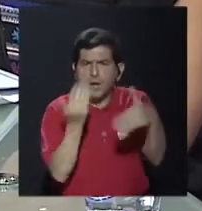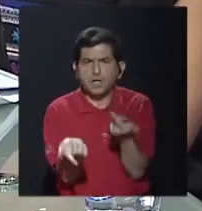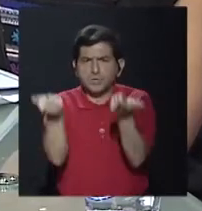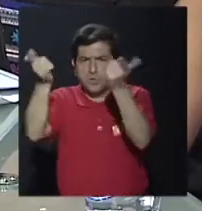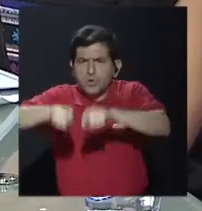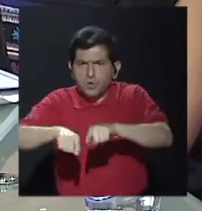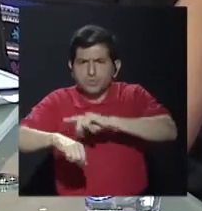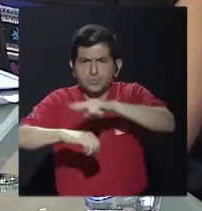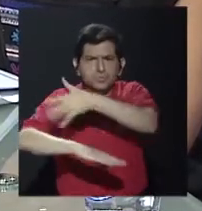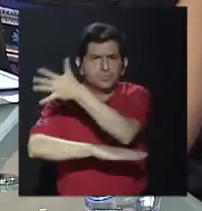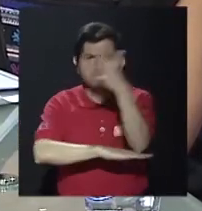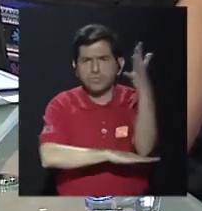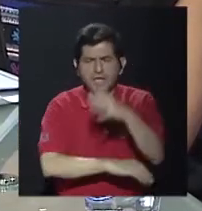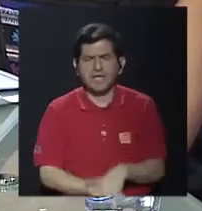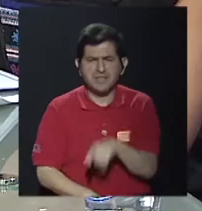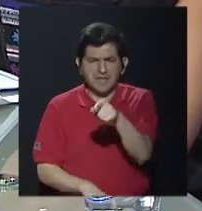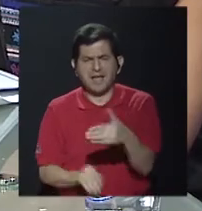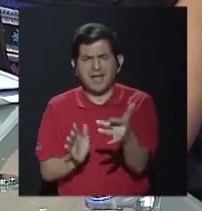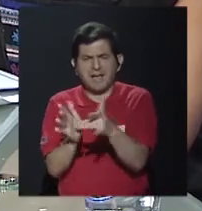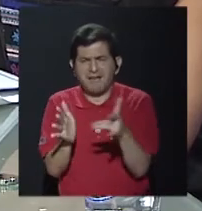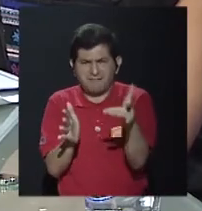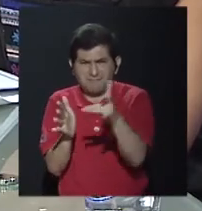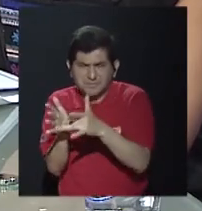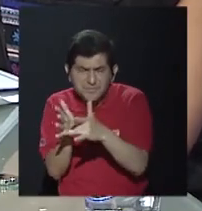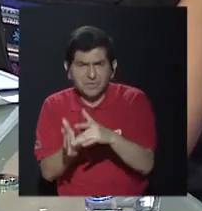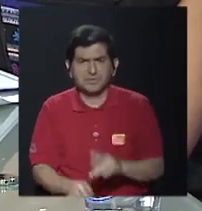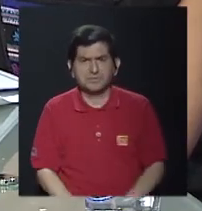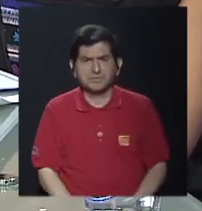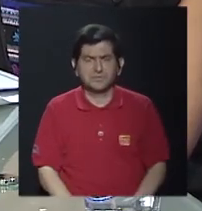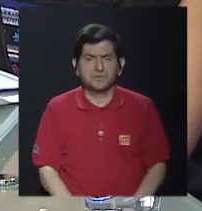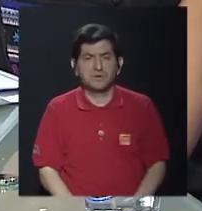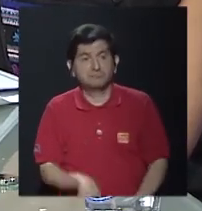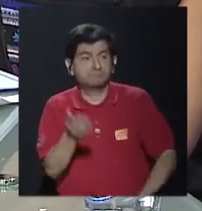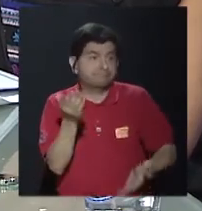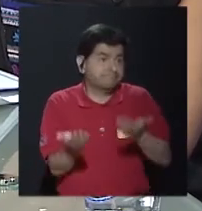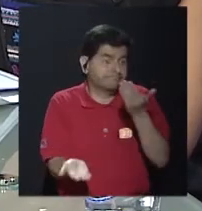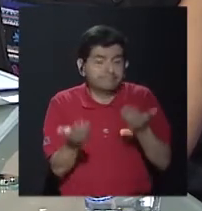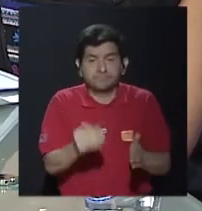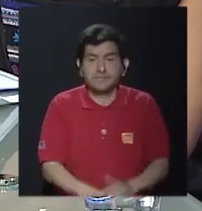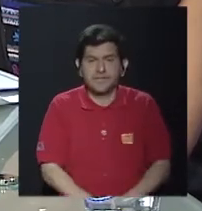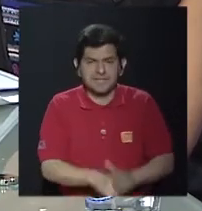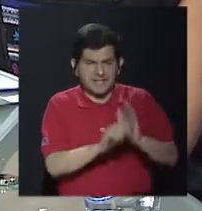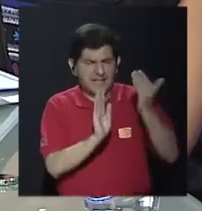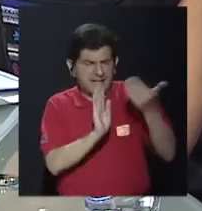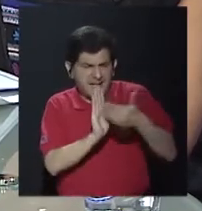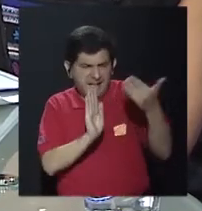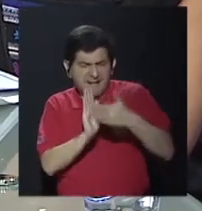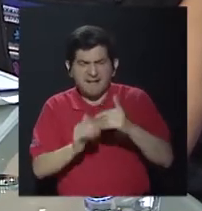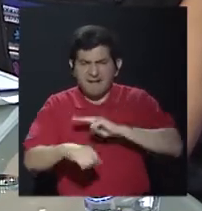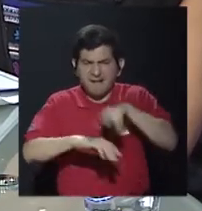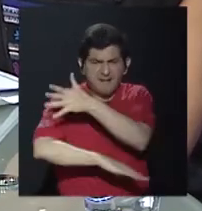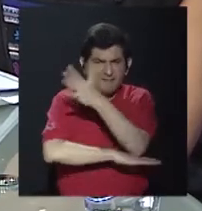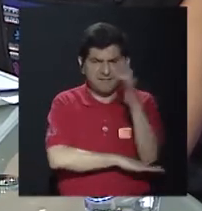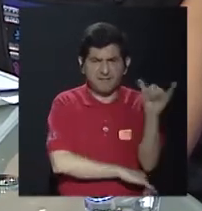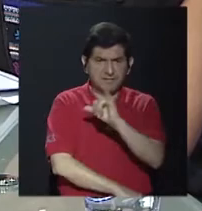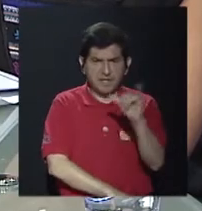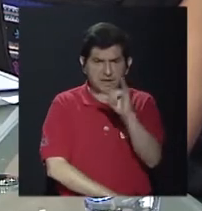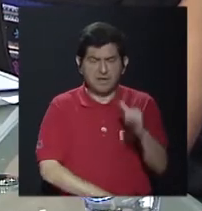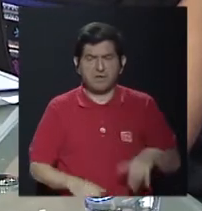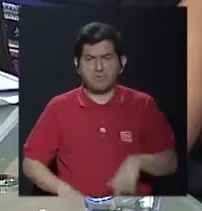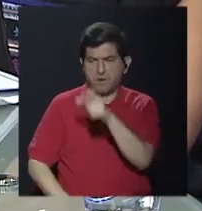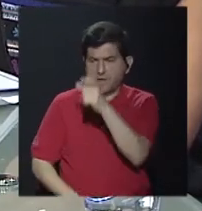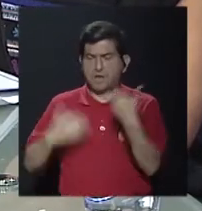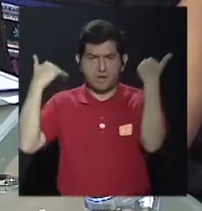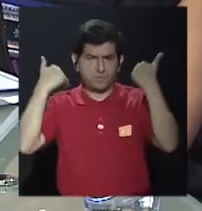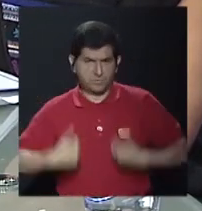con la naturaleza, al extractivismo, a no dejar, digamos, a oprimir a la naturaleza, pero también oprimir al ser humano,